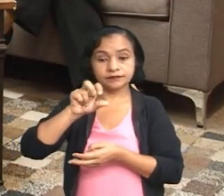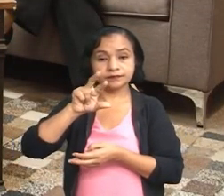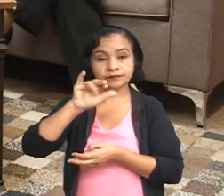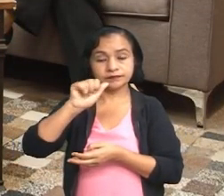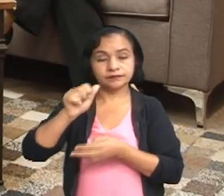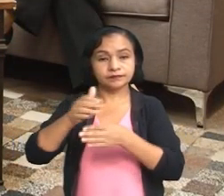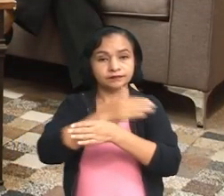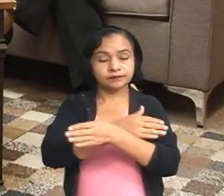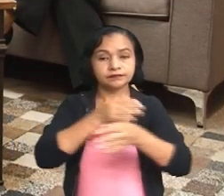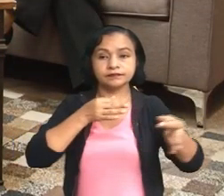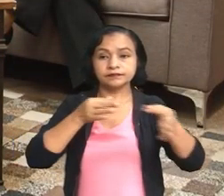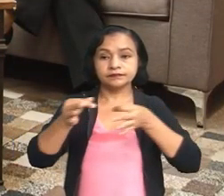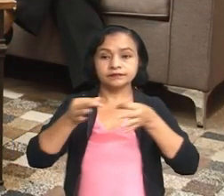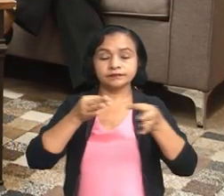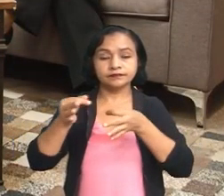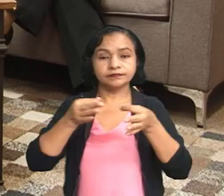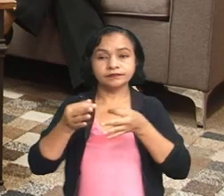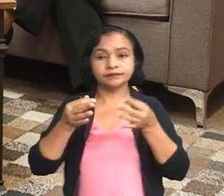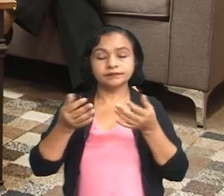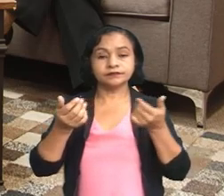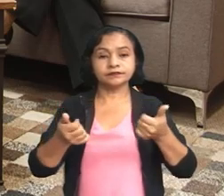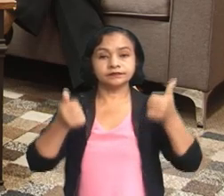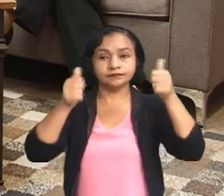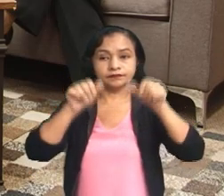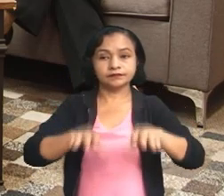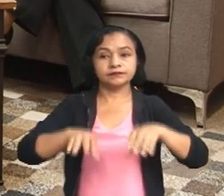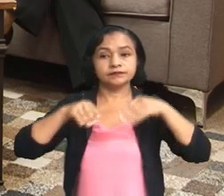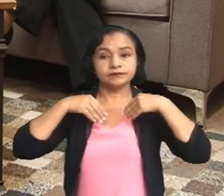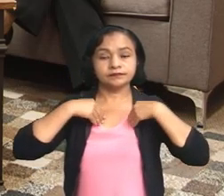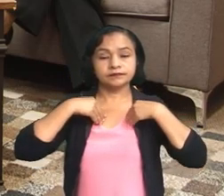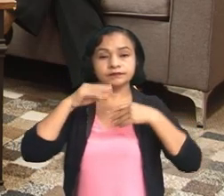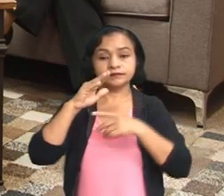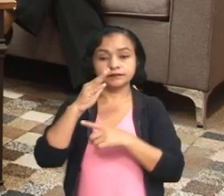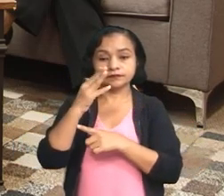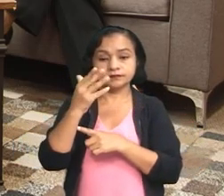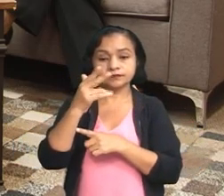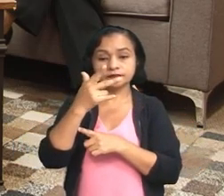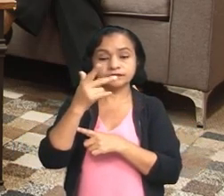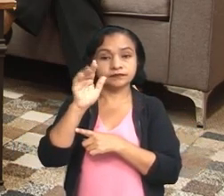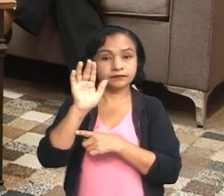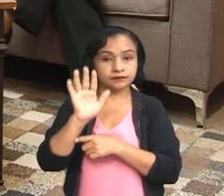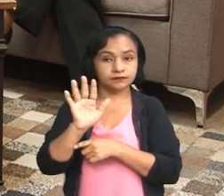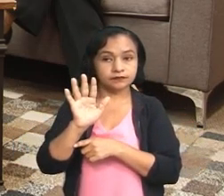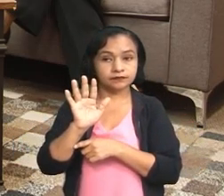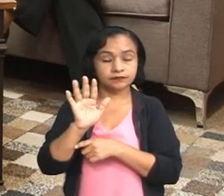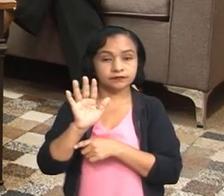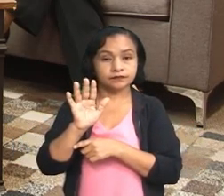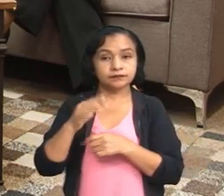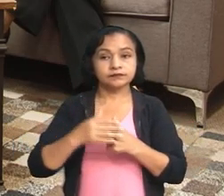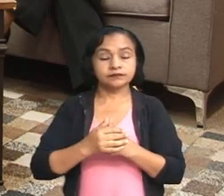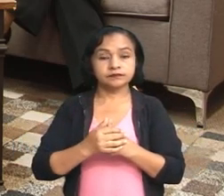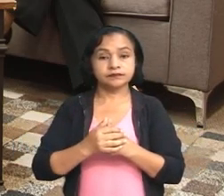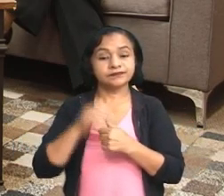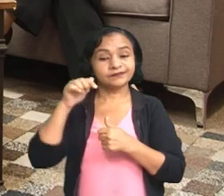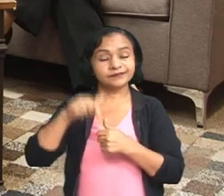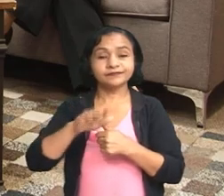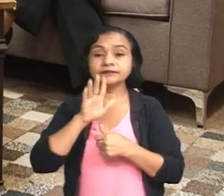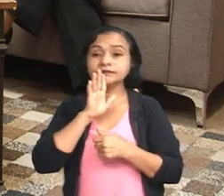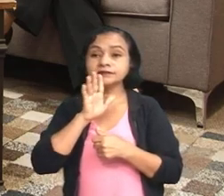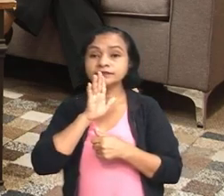¿no?, de lo que fue la aprobación de la ley 25. Pero como en este momento estamos